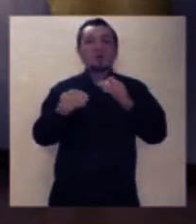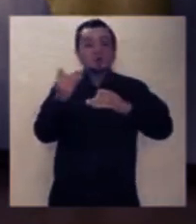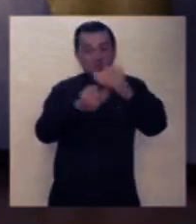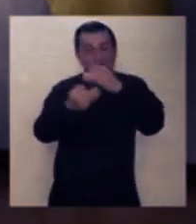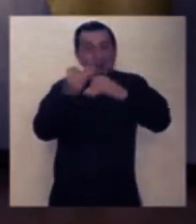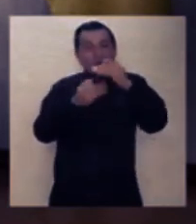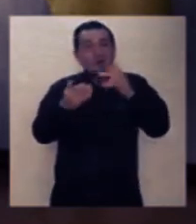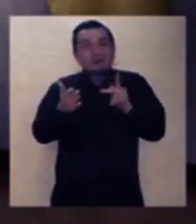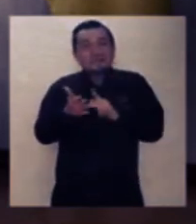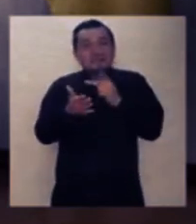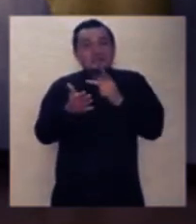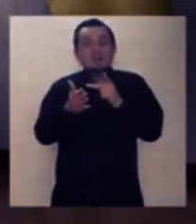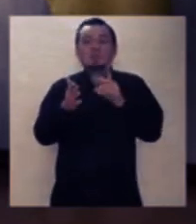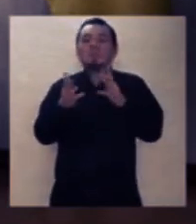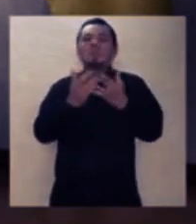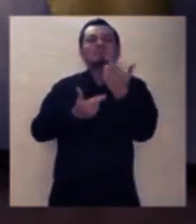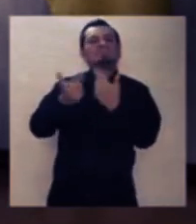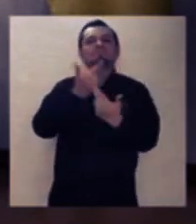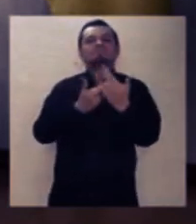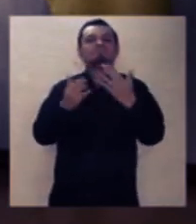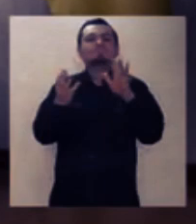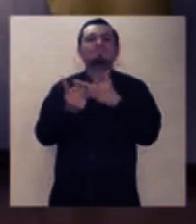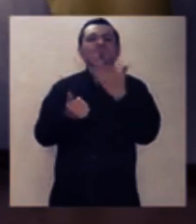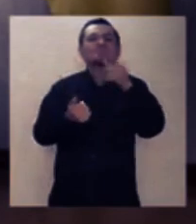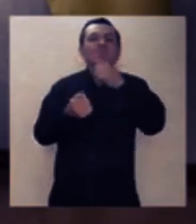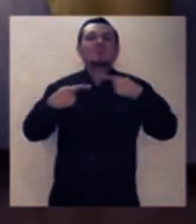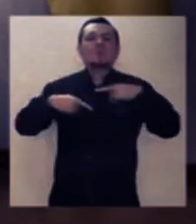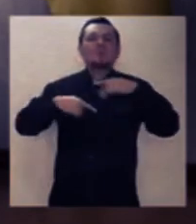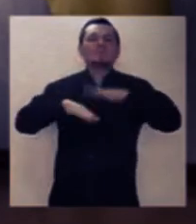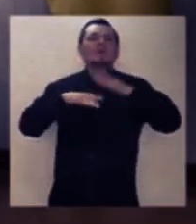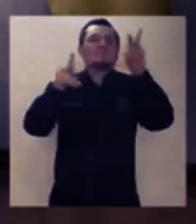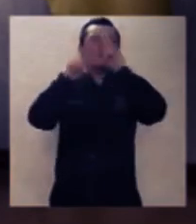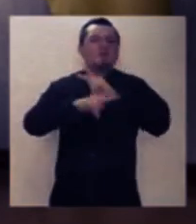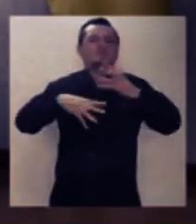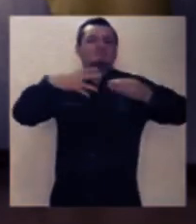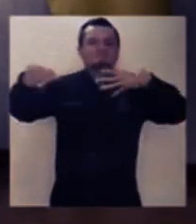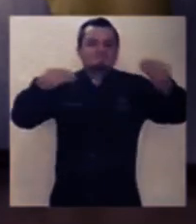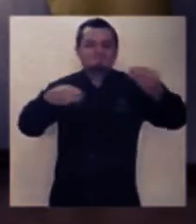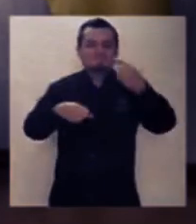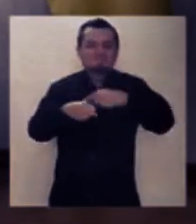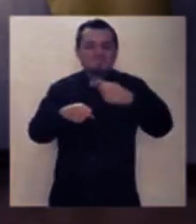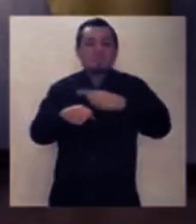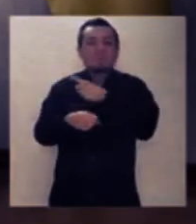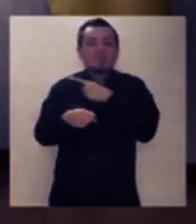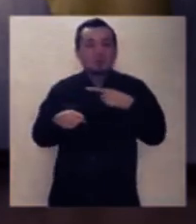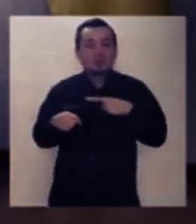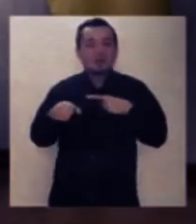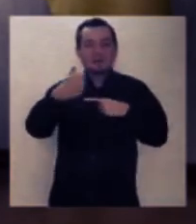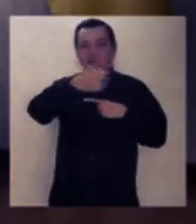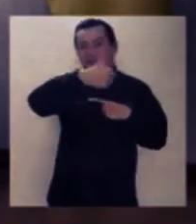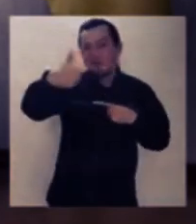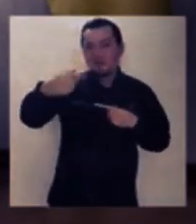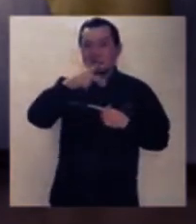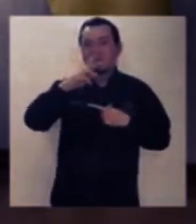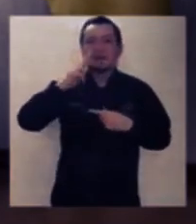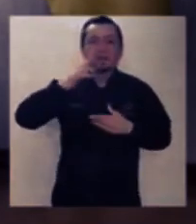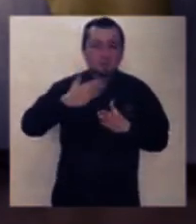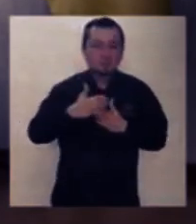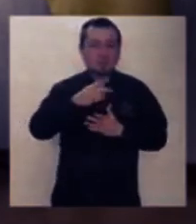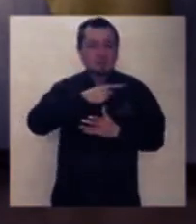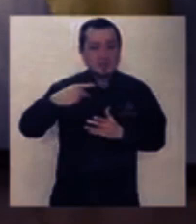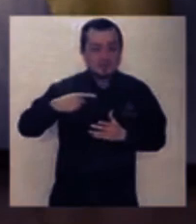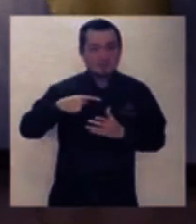riesgo de que todo lo que logramos se pierda. Está en juego la vida de los jaliscienses y tenemos por eso que actuar con toda